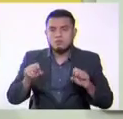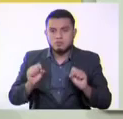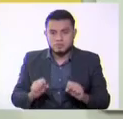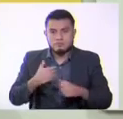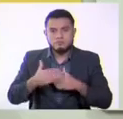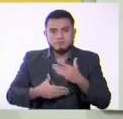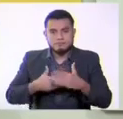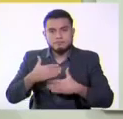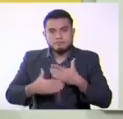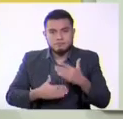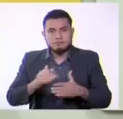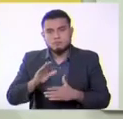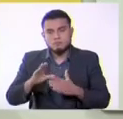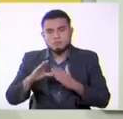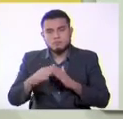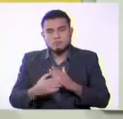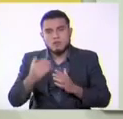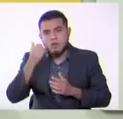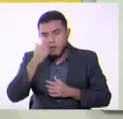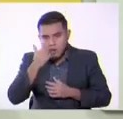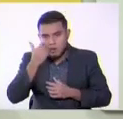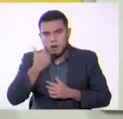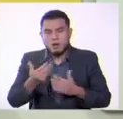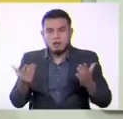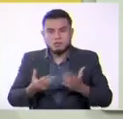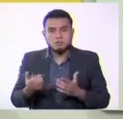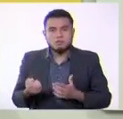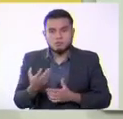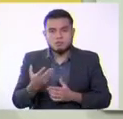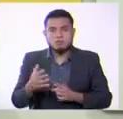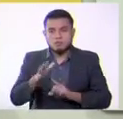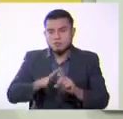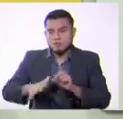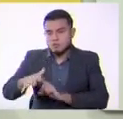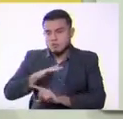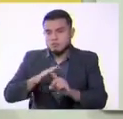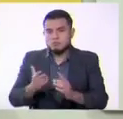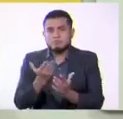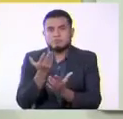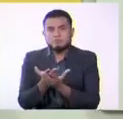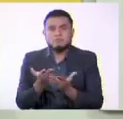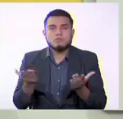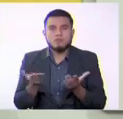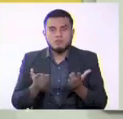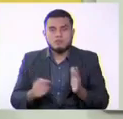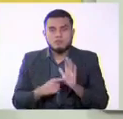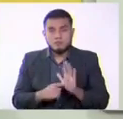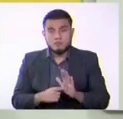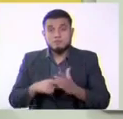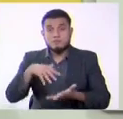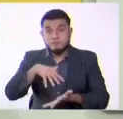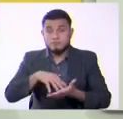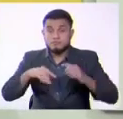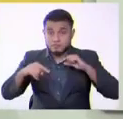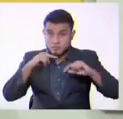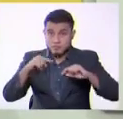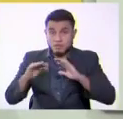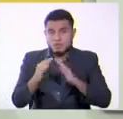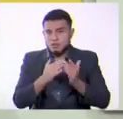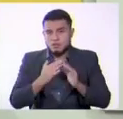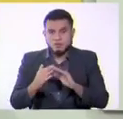poco vayan con su cultura de joven creando nuevos espacios más propositivos de hacer democracia y de hacer convivencia